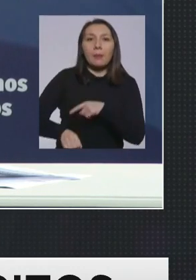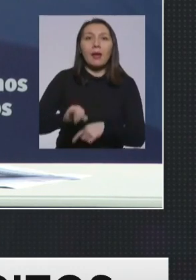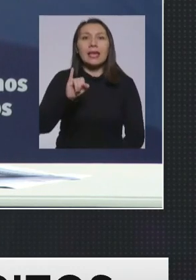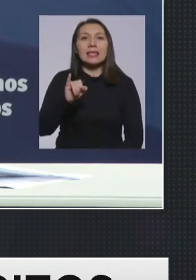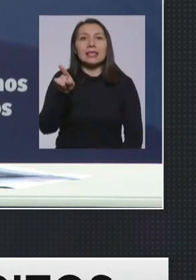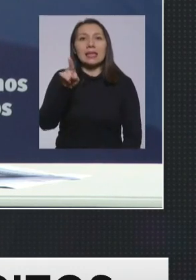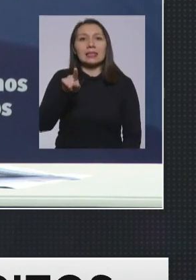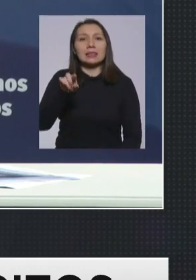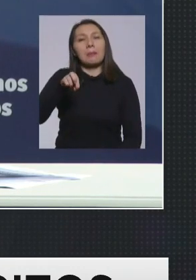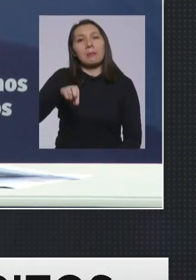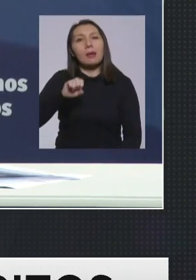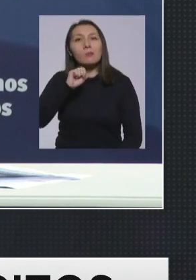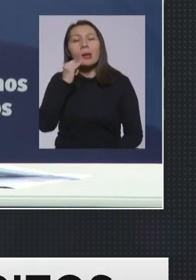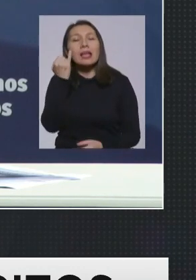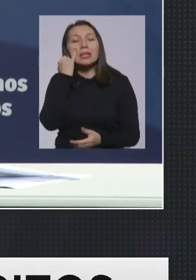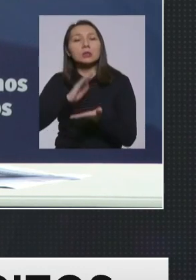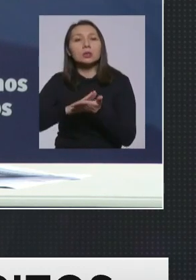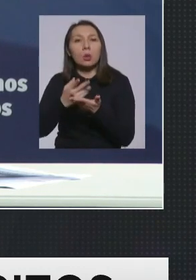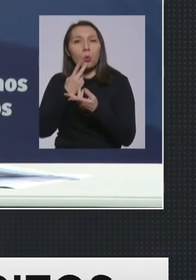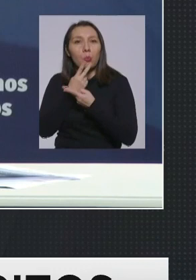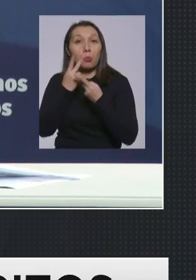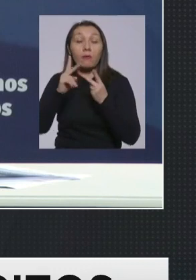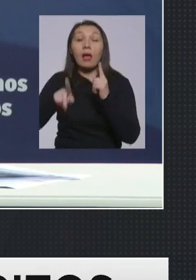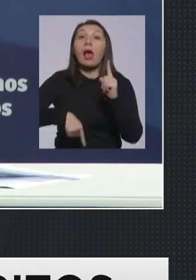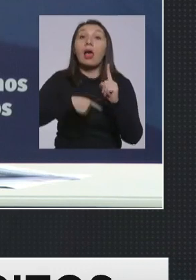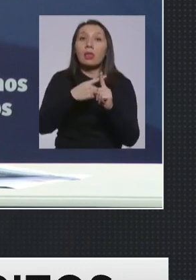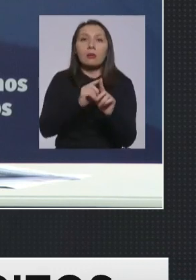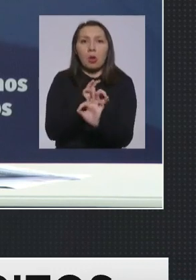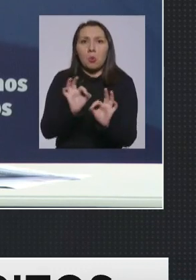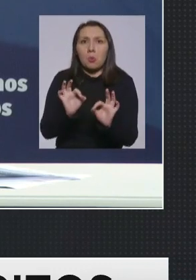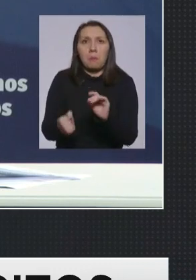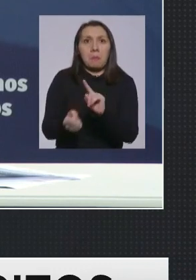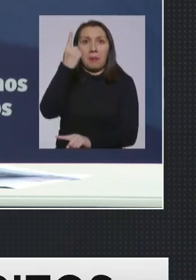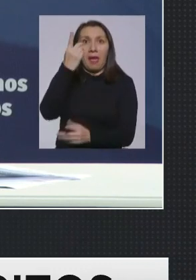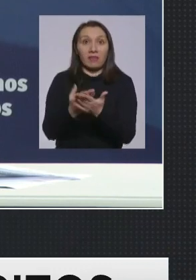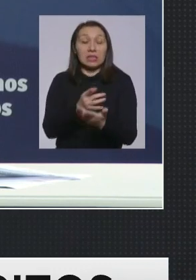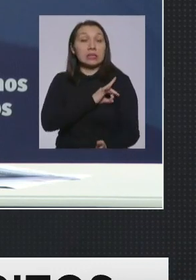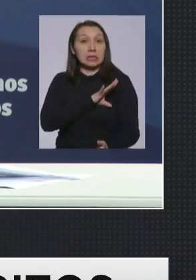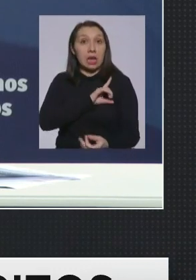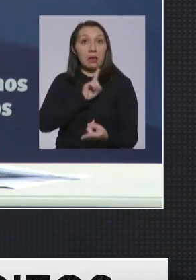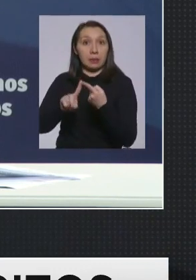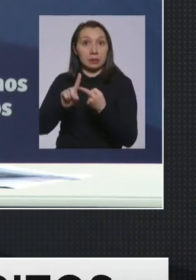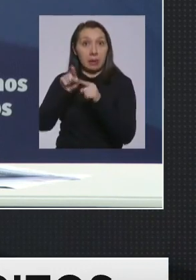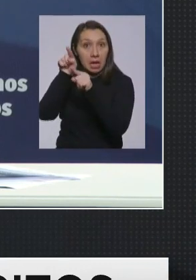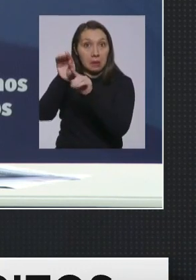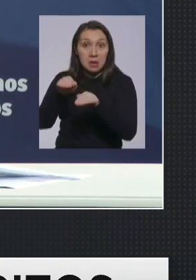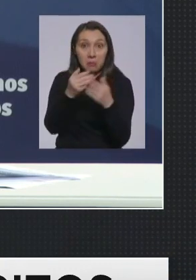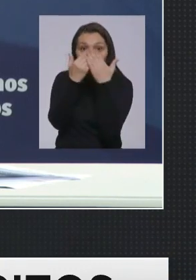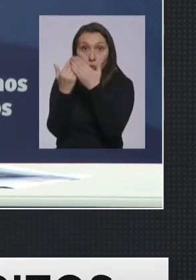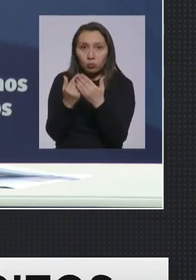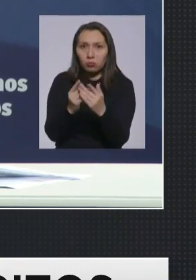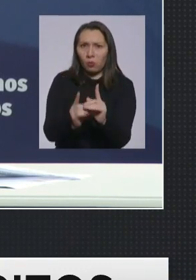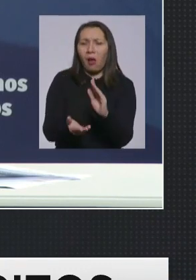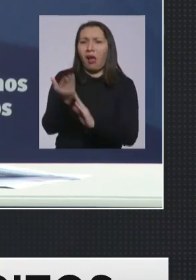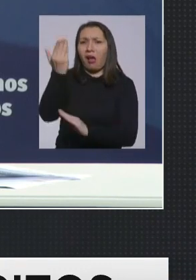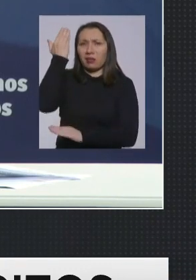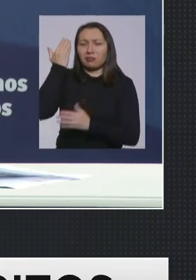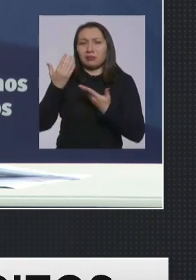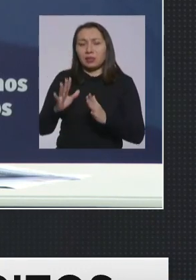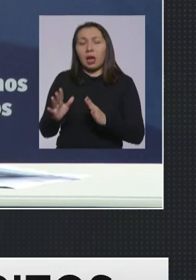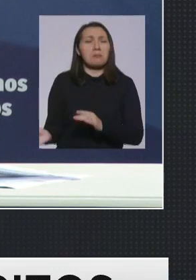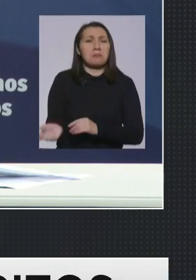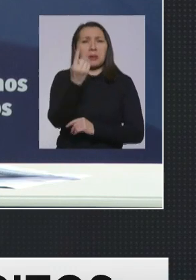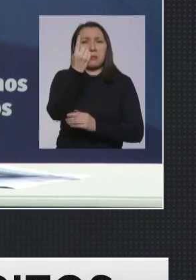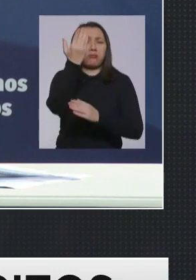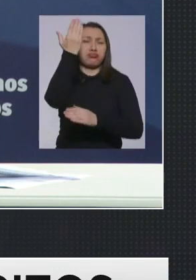sp y además de eso no es la primera vez que chile participa en este tipo de estudios chile fue un pionero